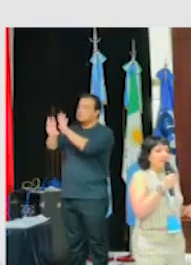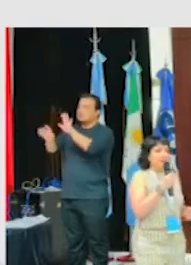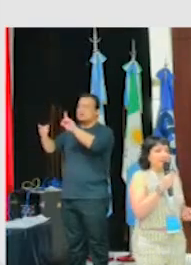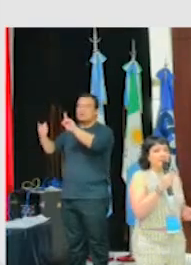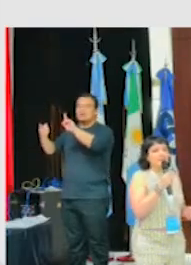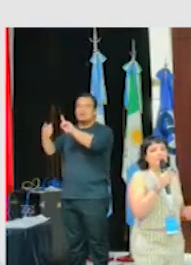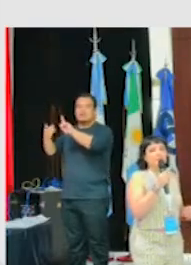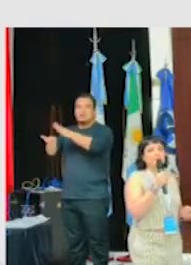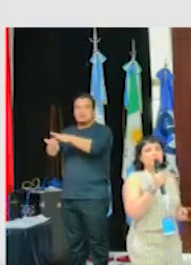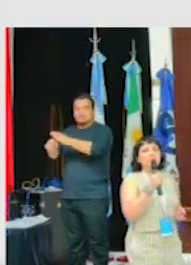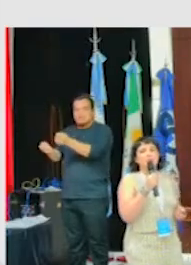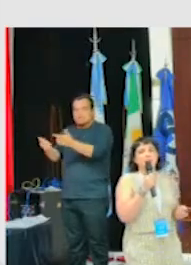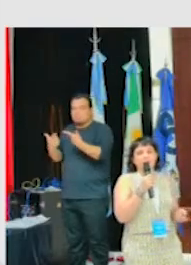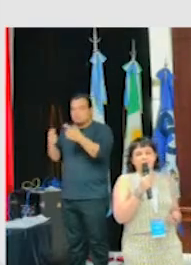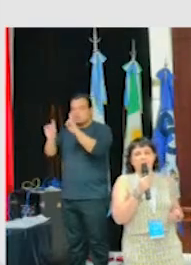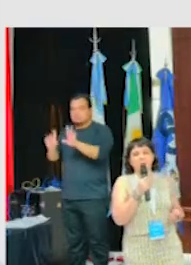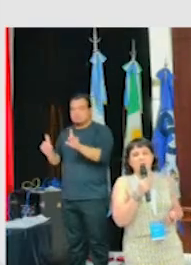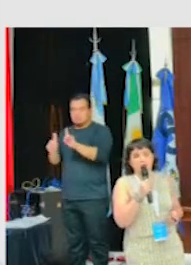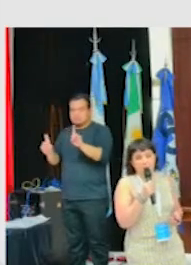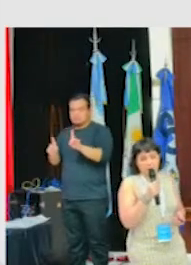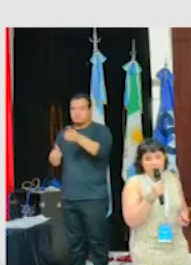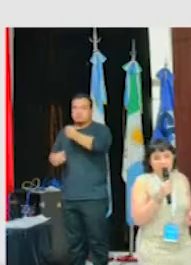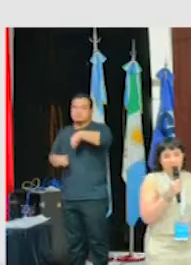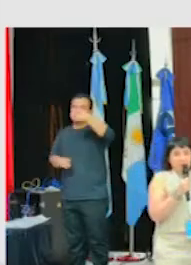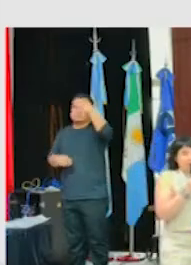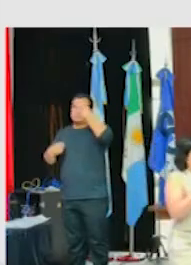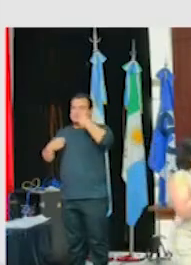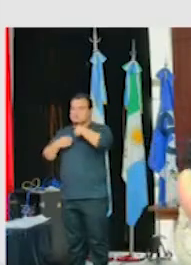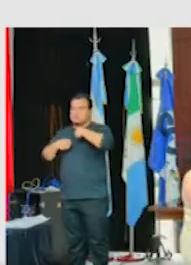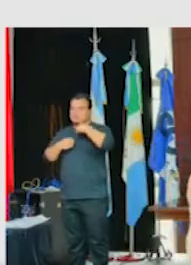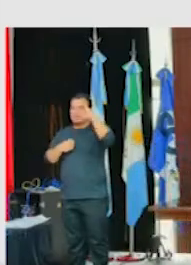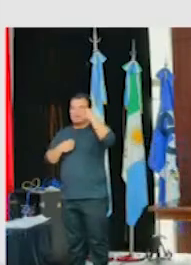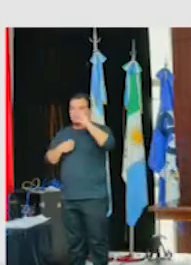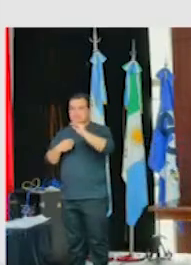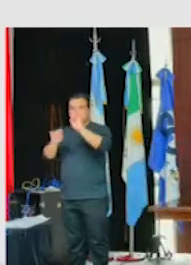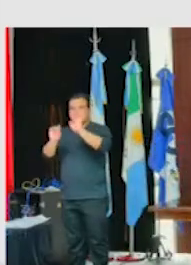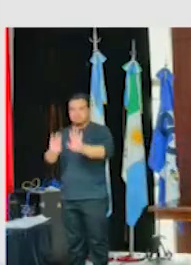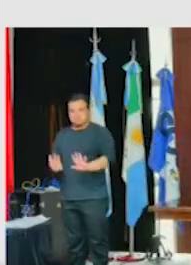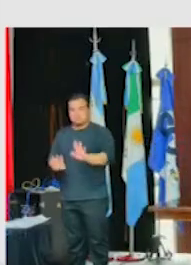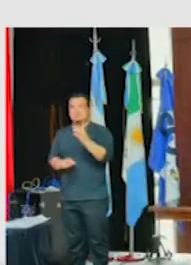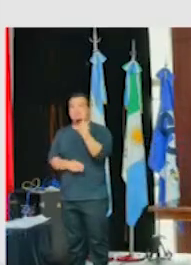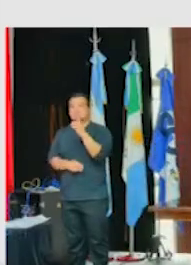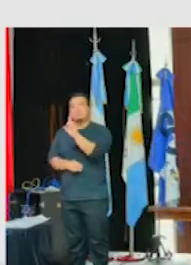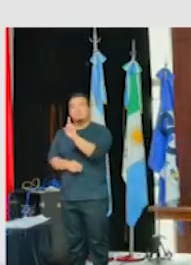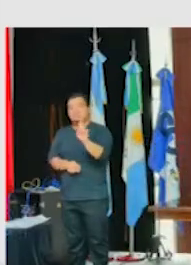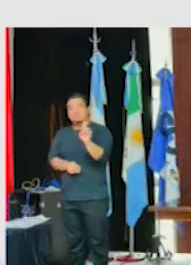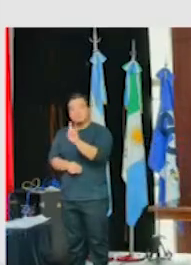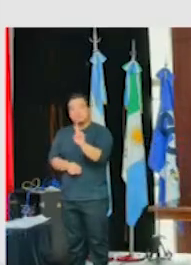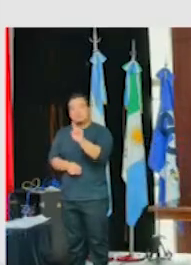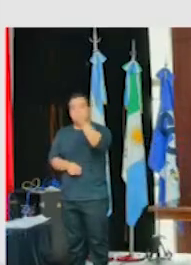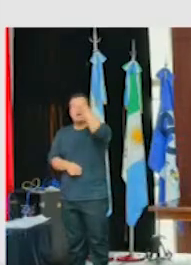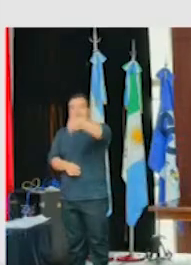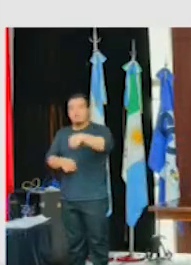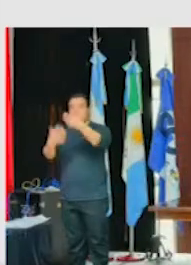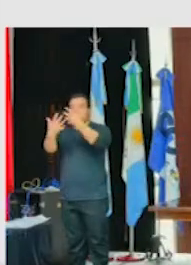a creer que sensibilización y capacitación son la respuesta. Y en realidad no es así, porque el sistema